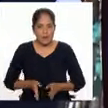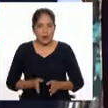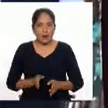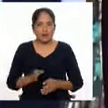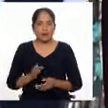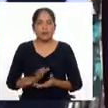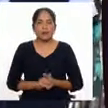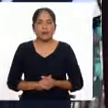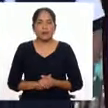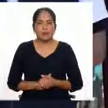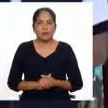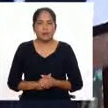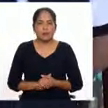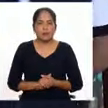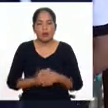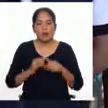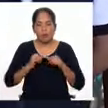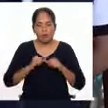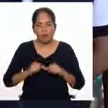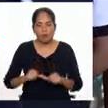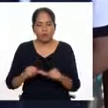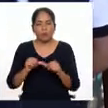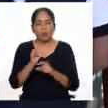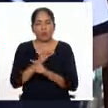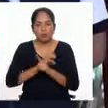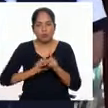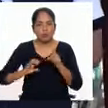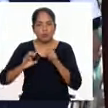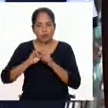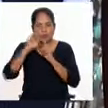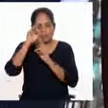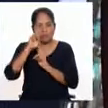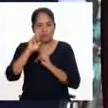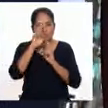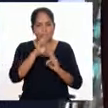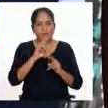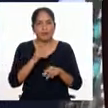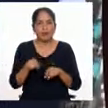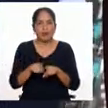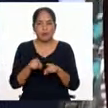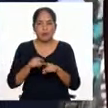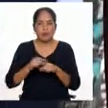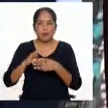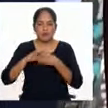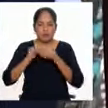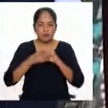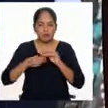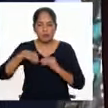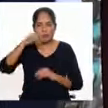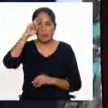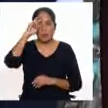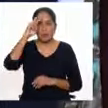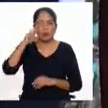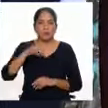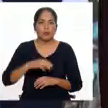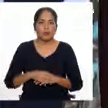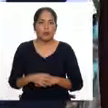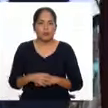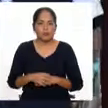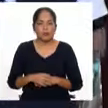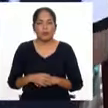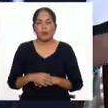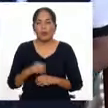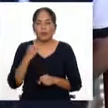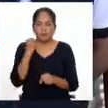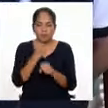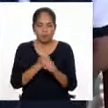que continuaremos también con nuestras culturas que han hecho historia en nuestro Perú. Seguiremos